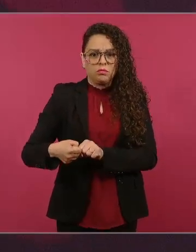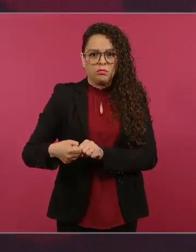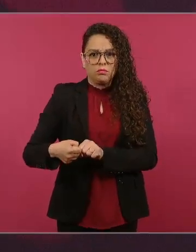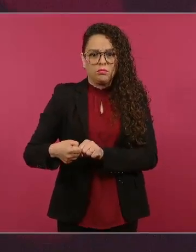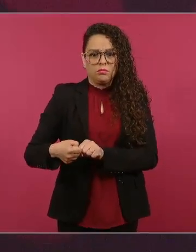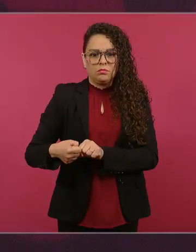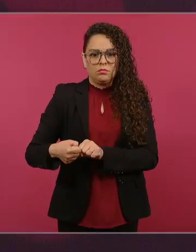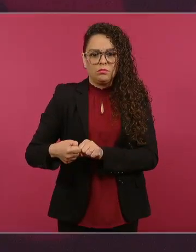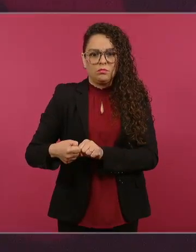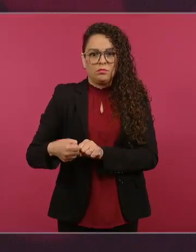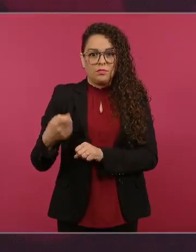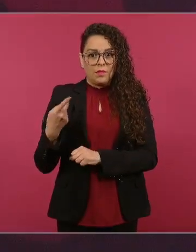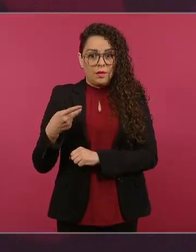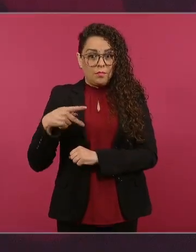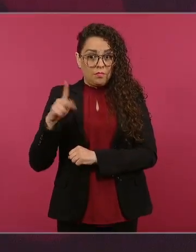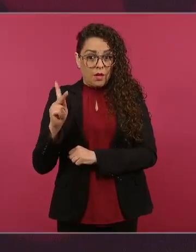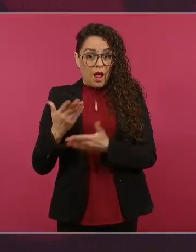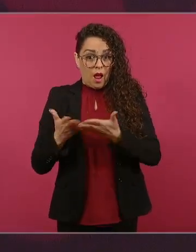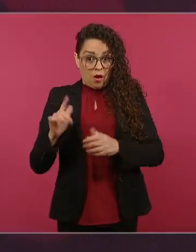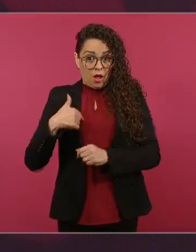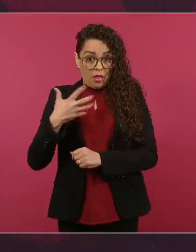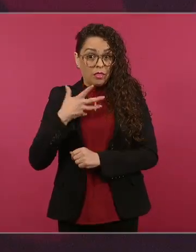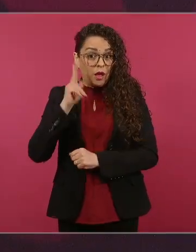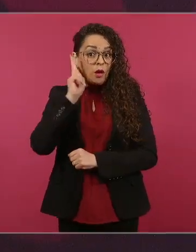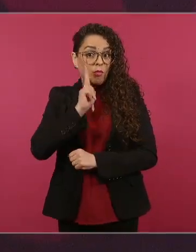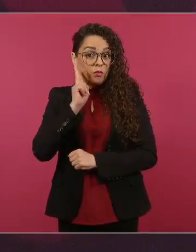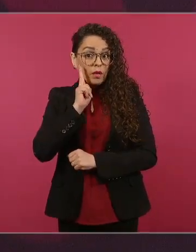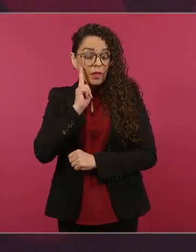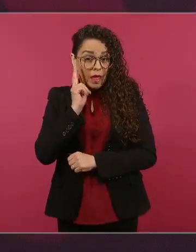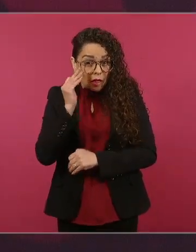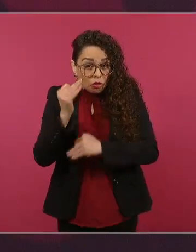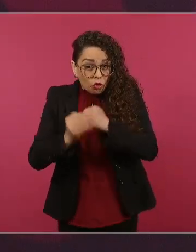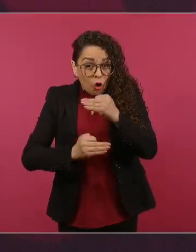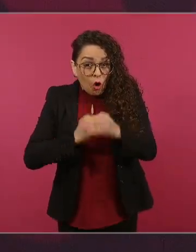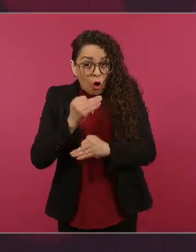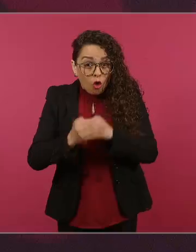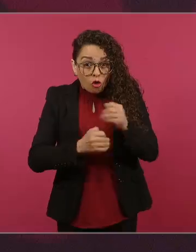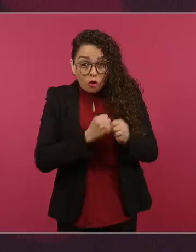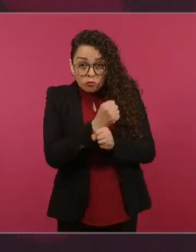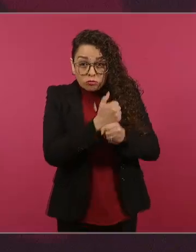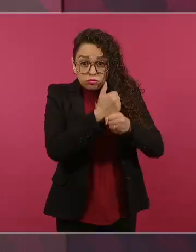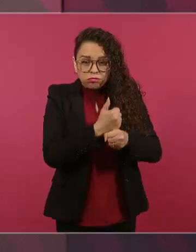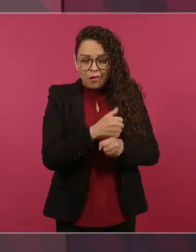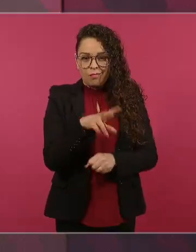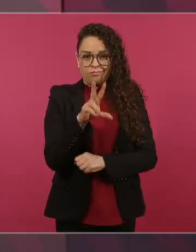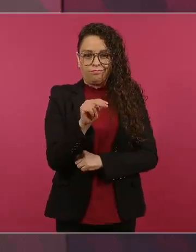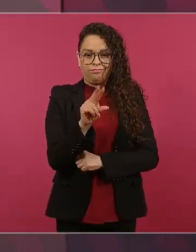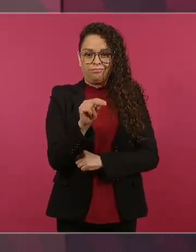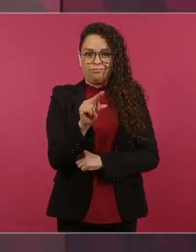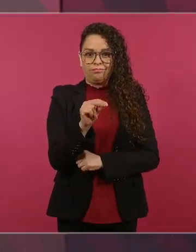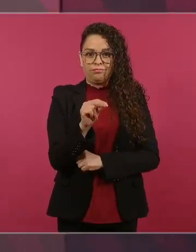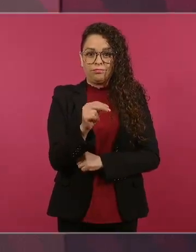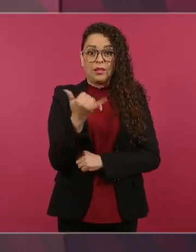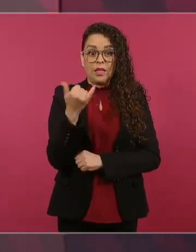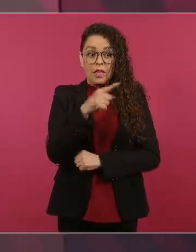no todos fueron torturados, y salieron muchos que habían participado.